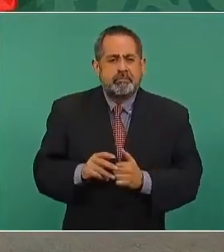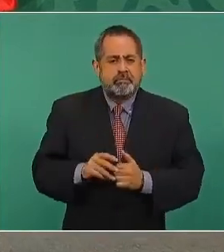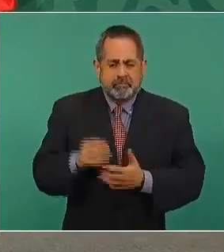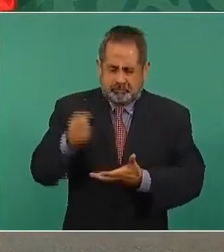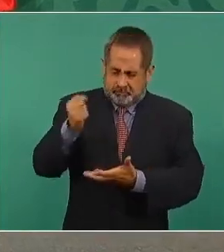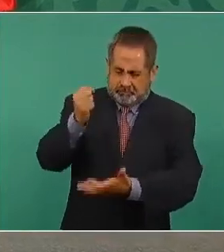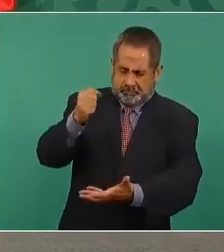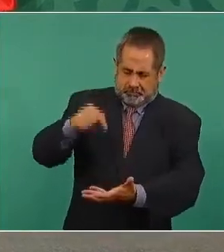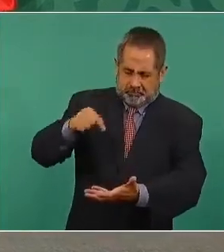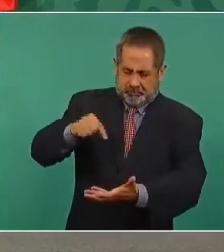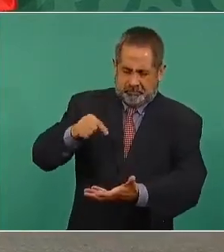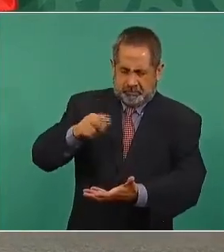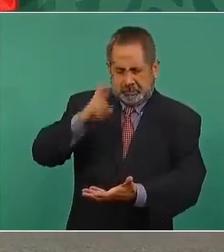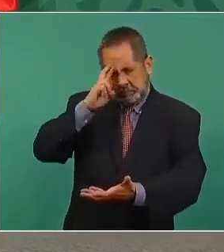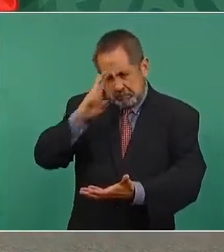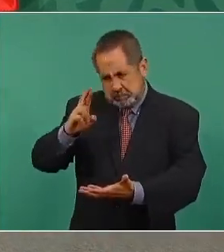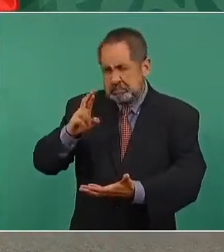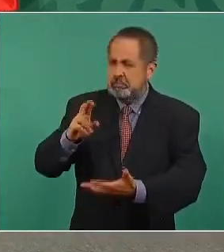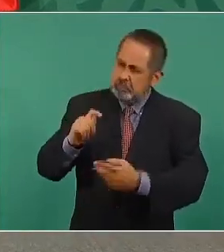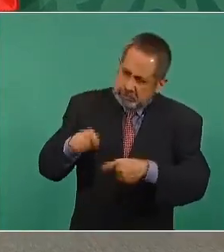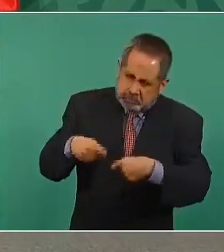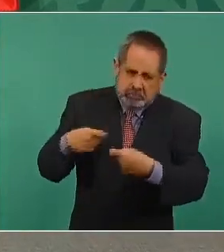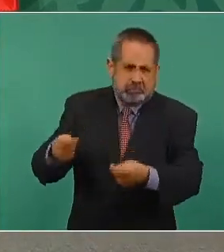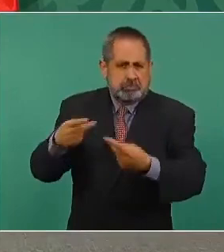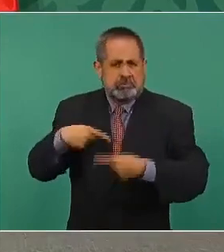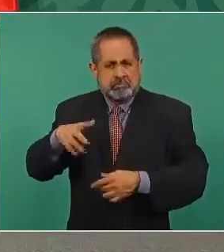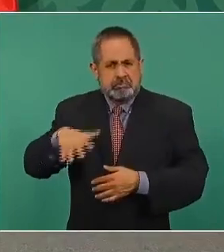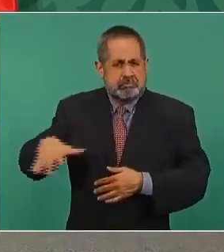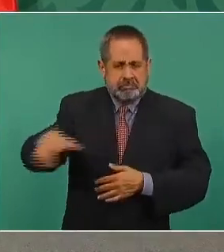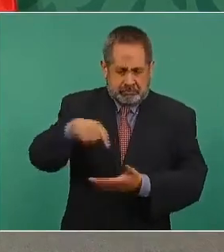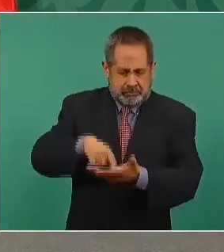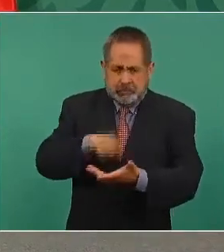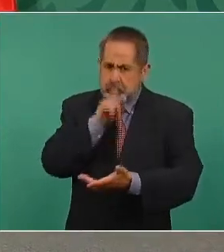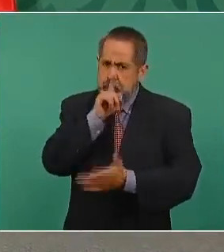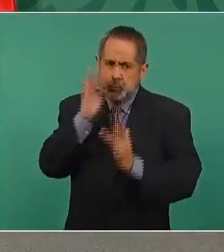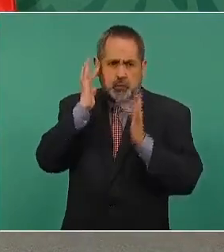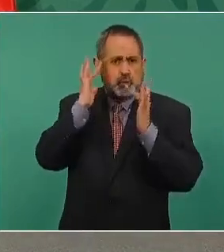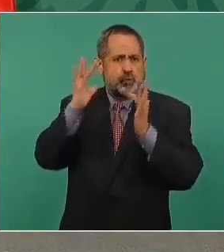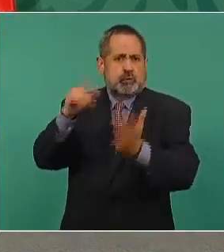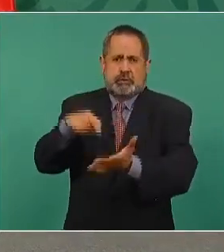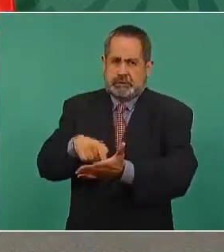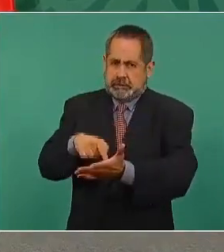que respetaran el presupuesto, que es sagrado.